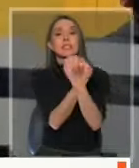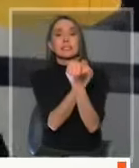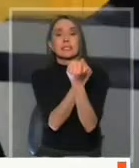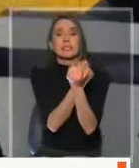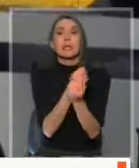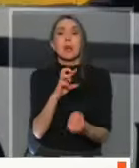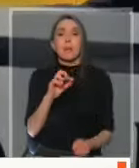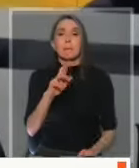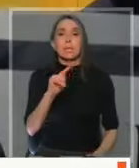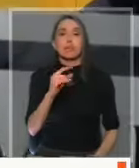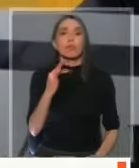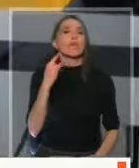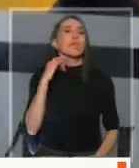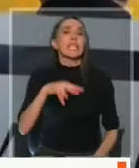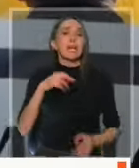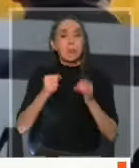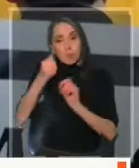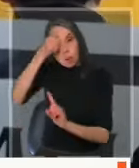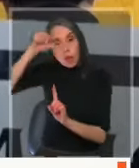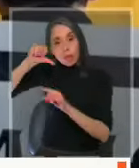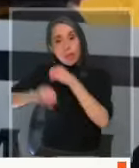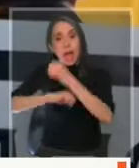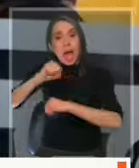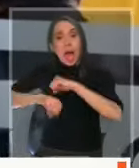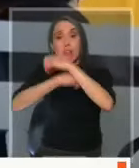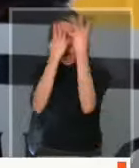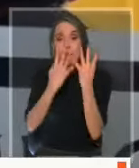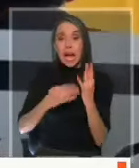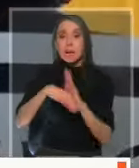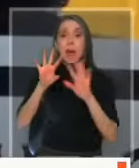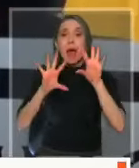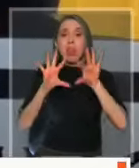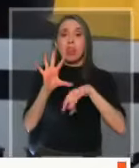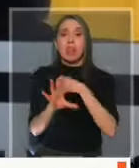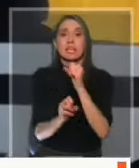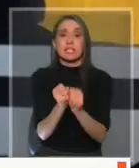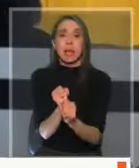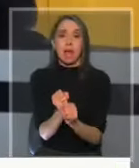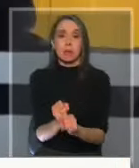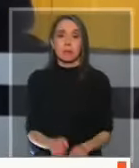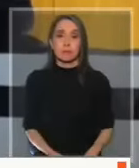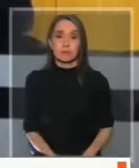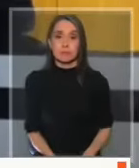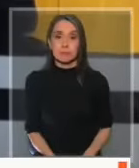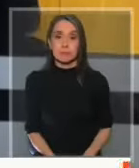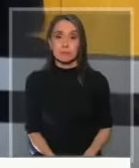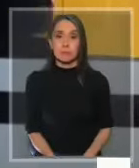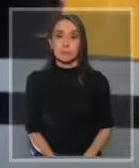Pitruquén y arriesga penas que podrían superar los 10 años de cárcel.